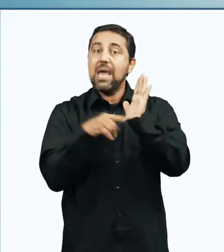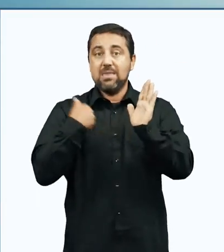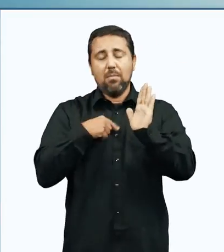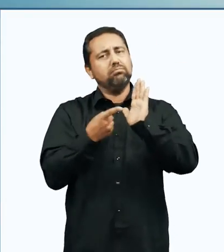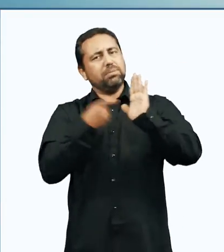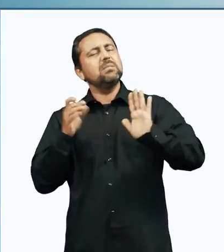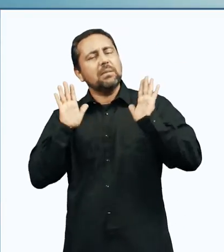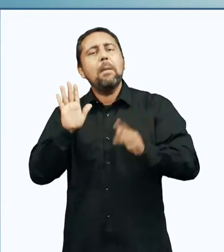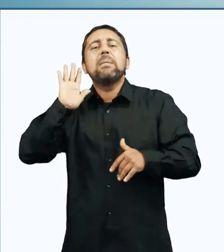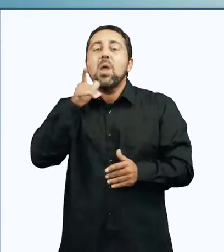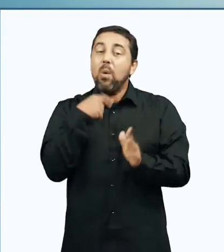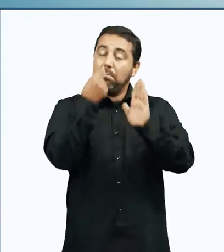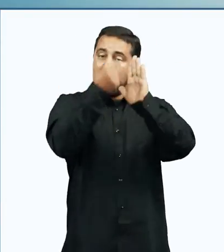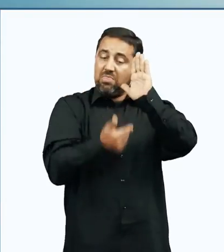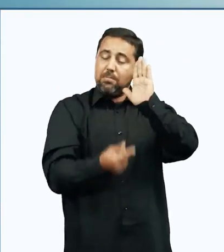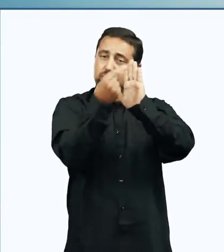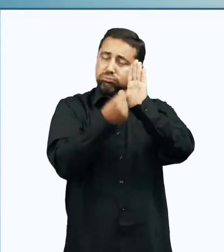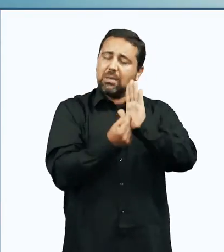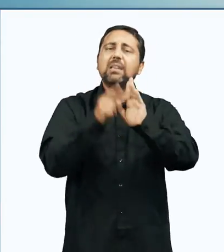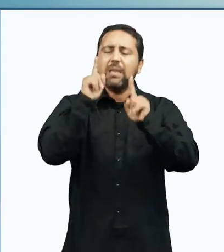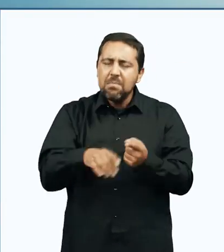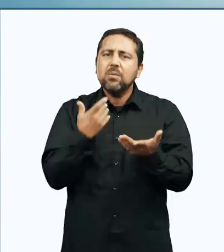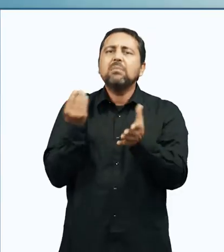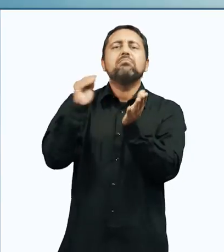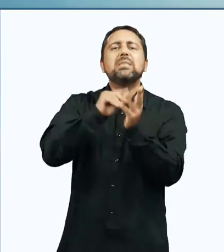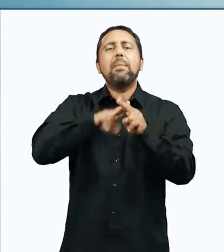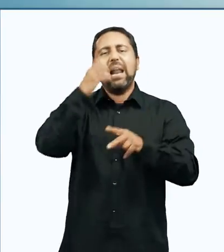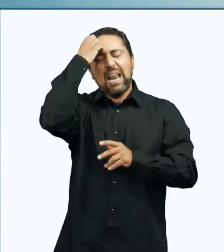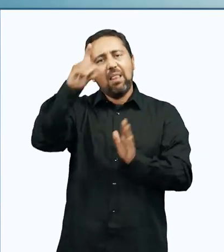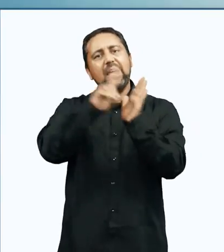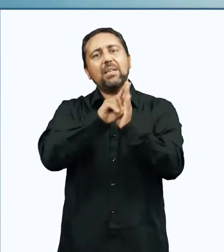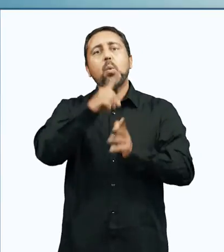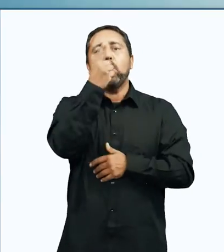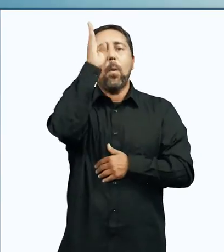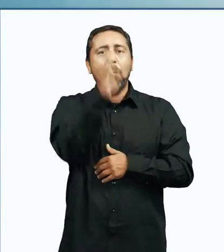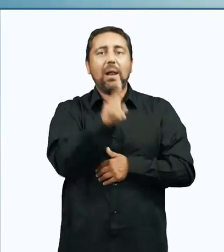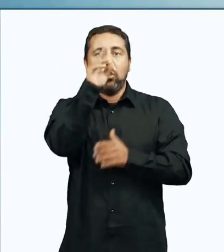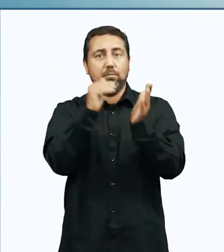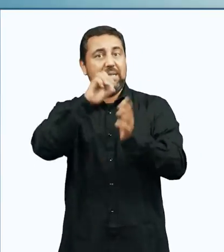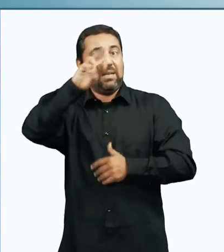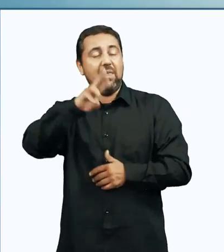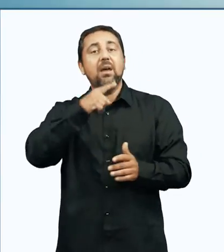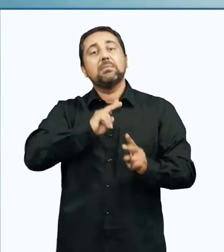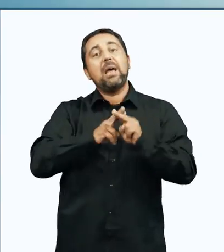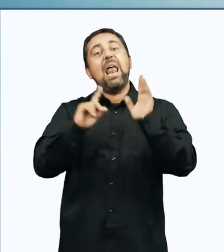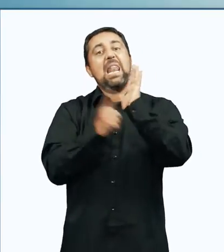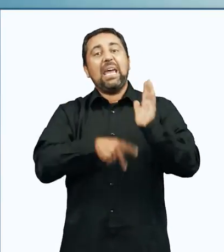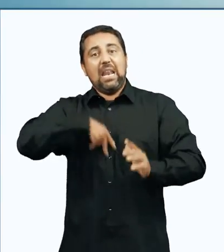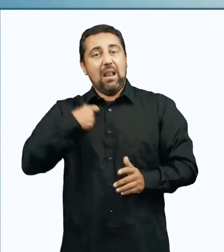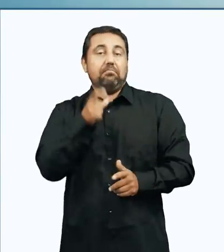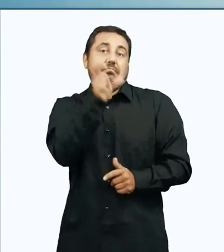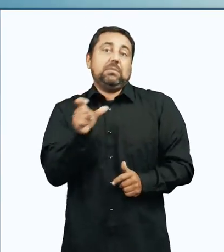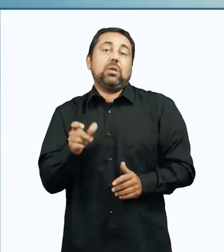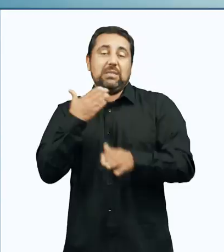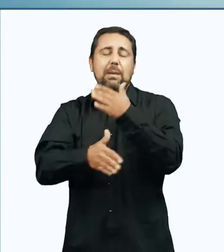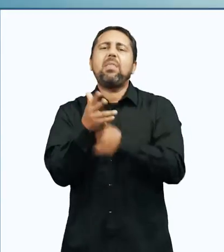incluidos los universitarios aunque esta ley en la actualidad ha sido derogada sus principios y plantea se recogen igualmente en el real